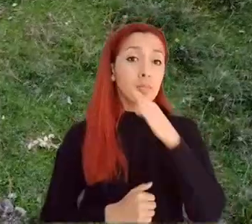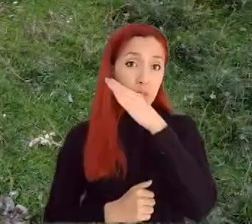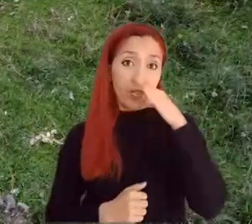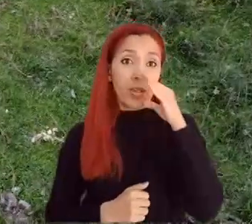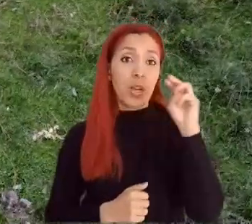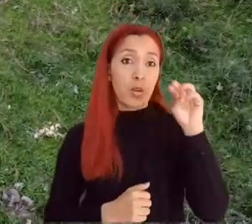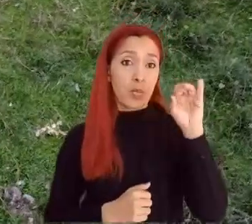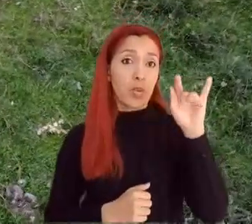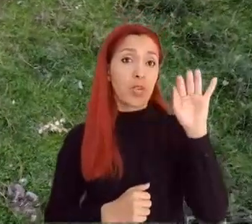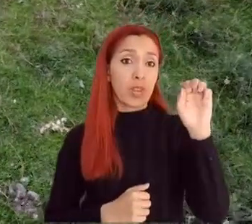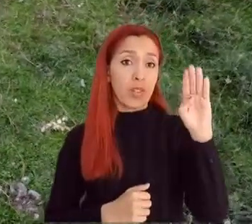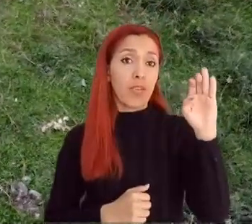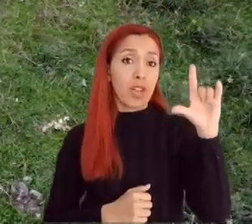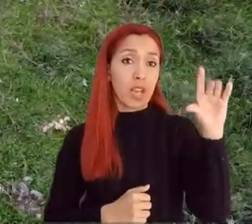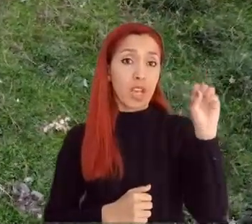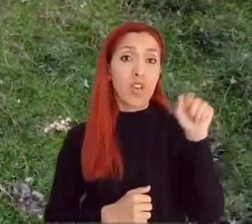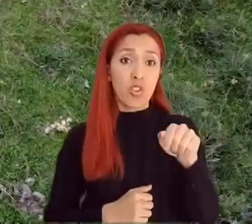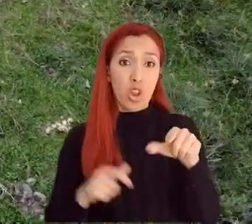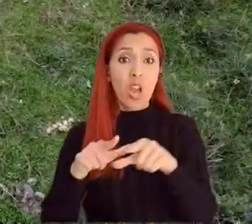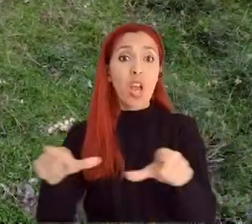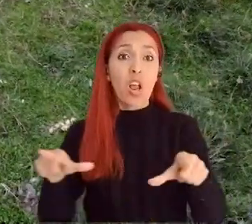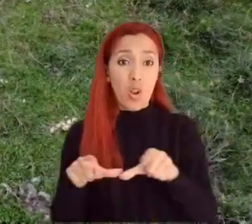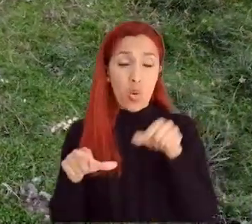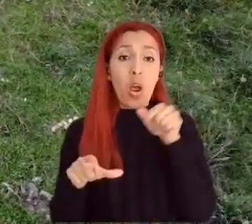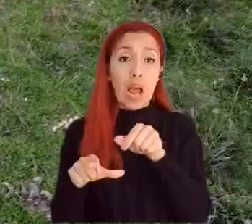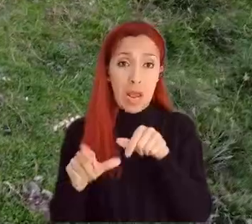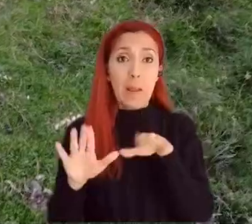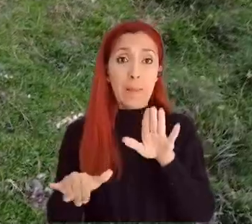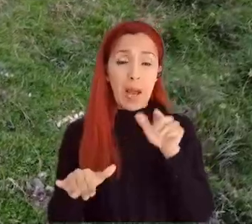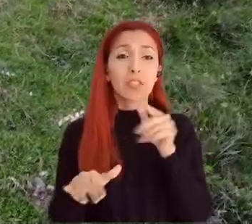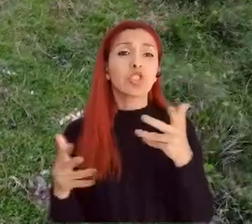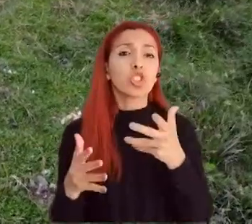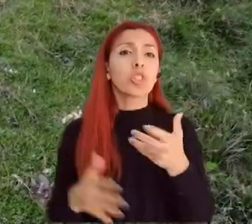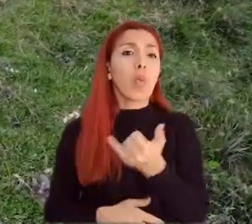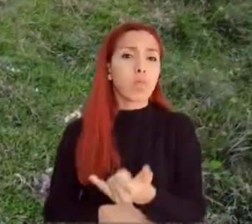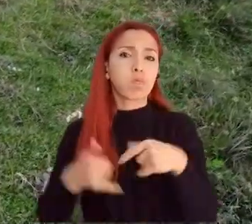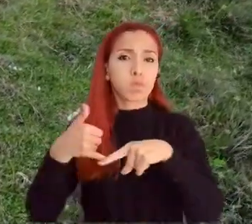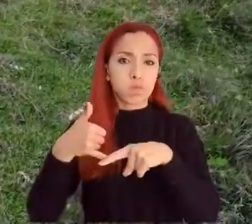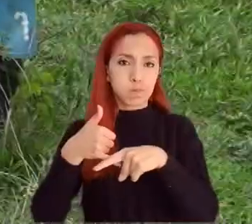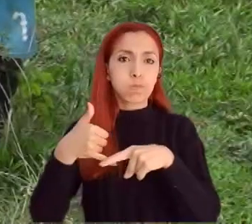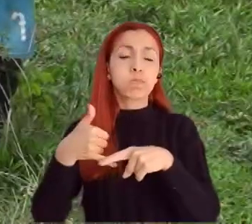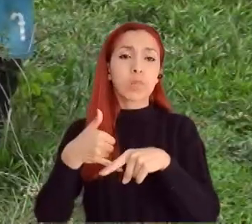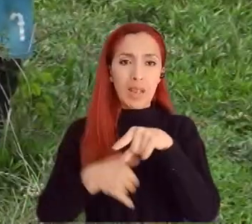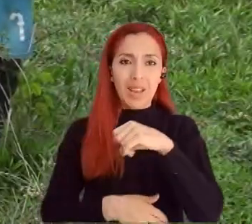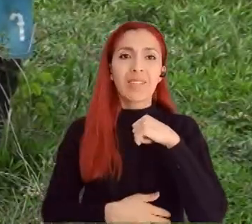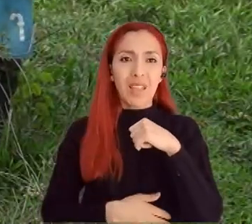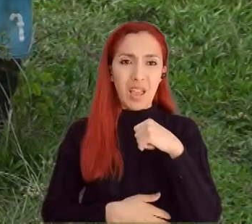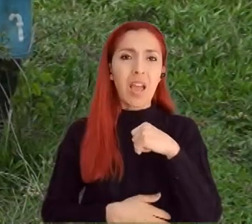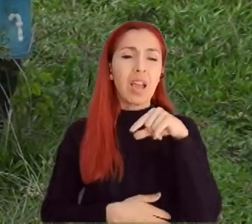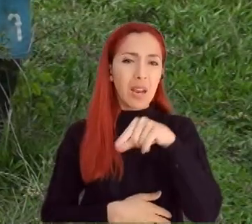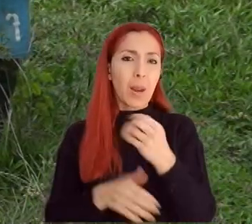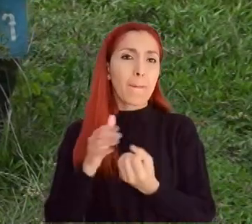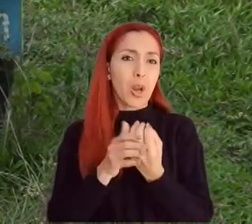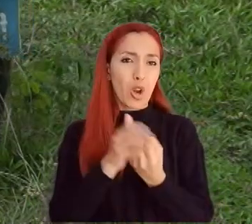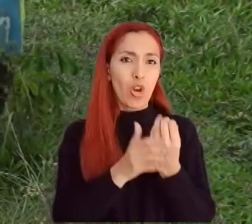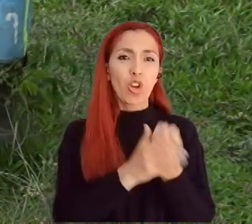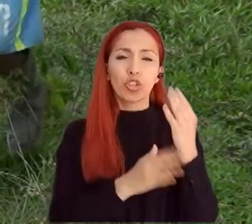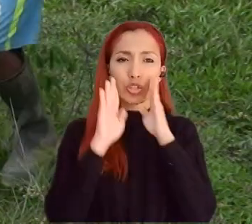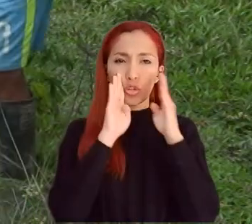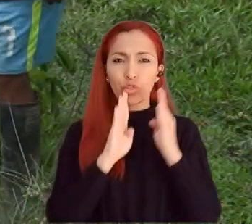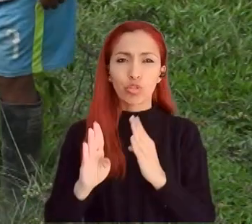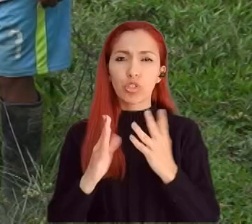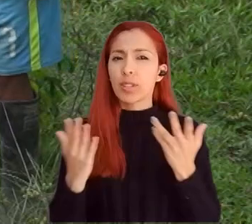La finca Montebello es uno de los tres predios bufalinos que existen en el departamento del Amazonas y este tiene la particularidad que su producción